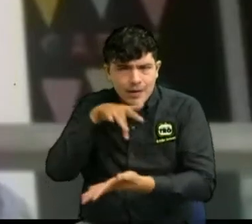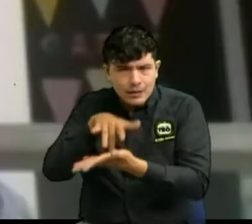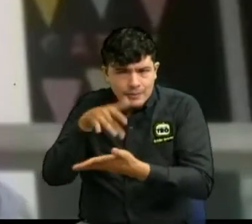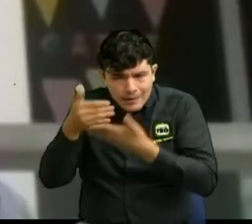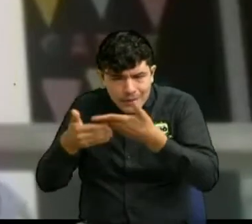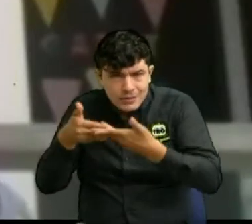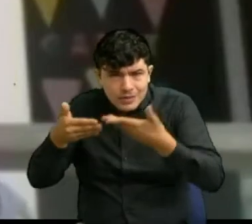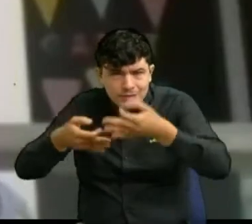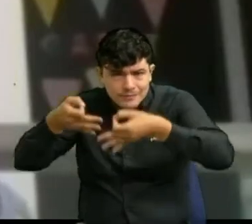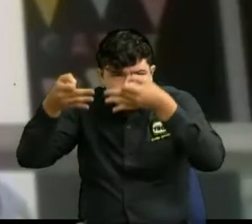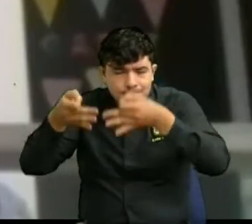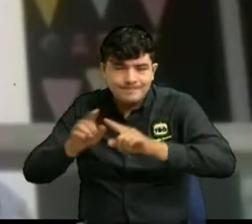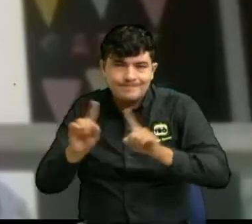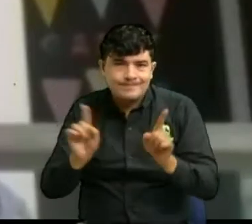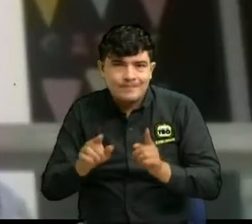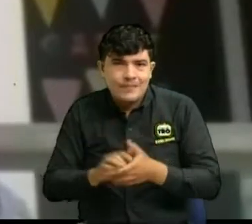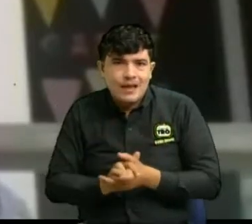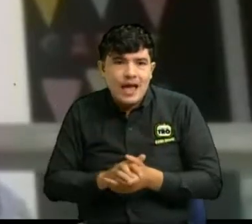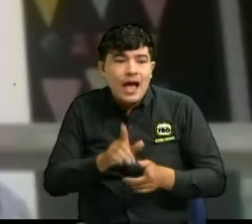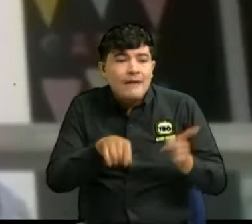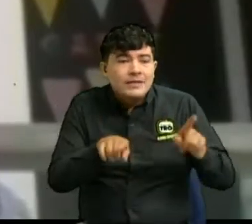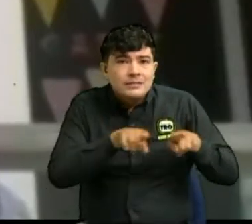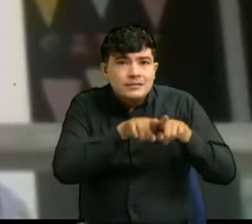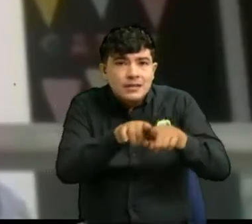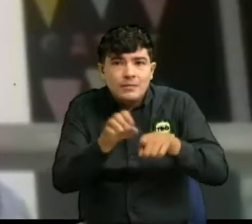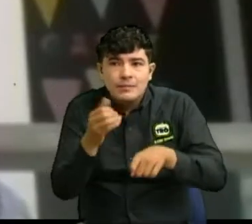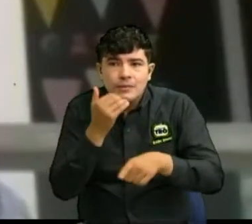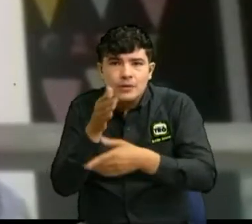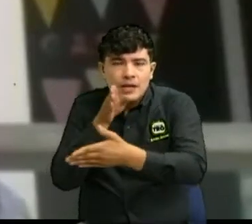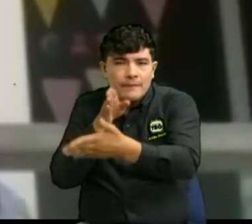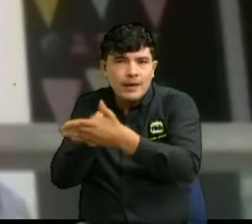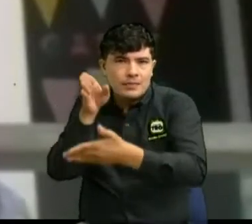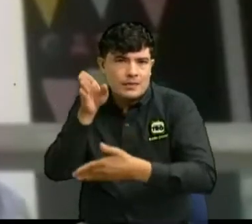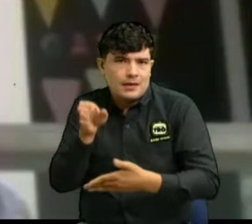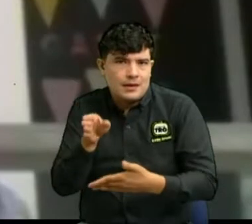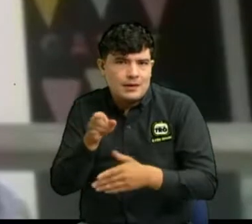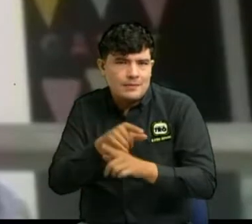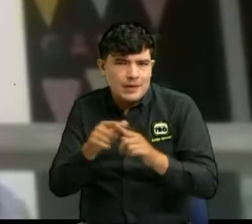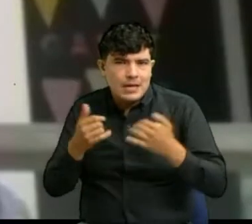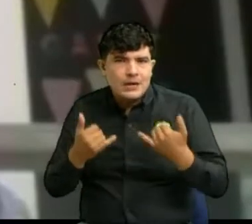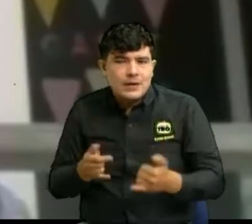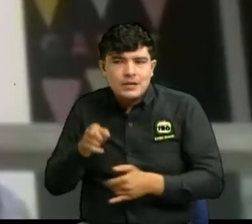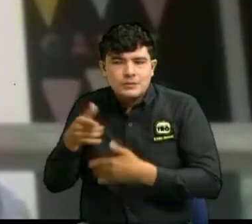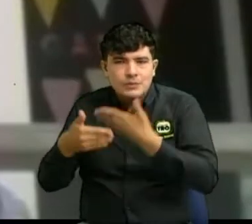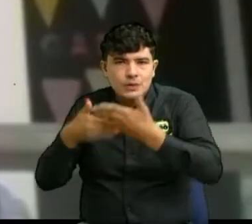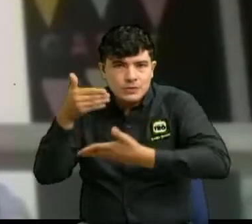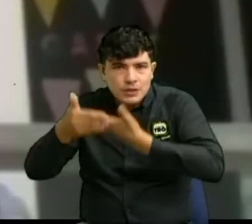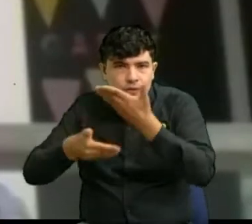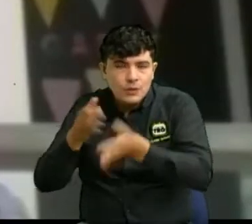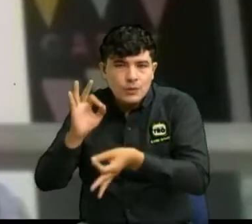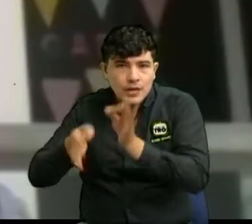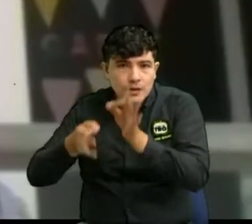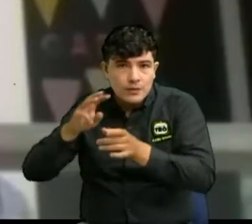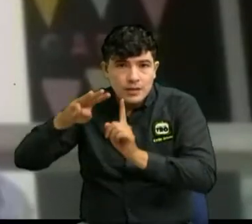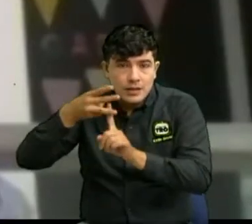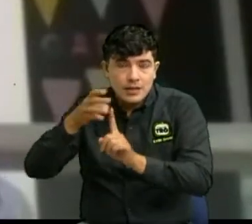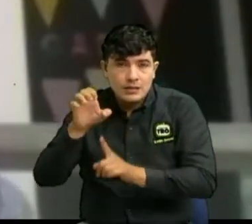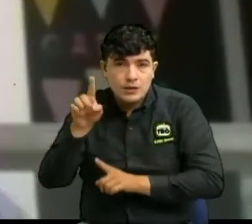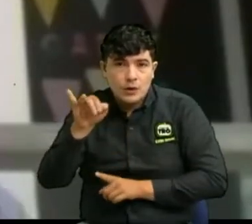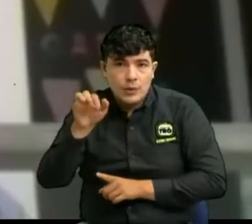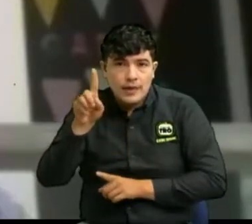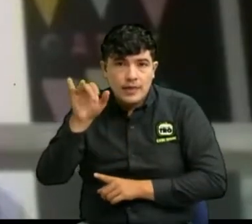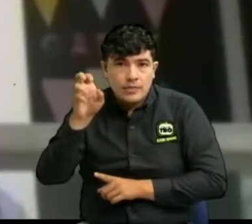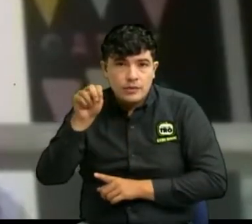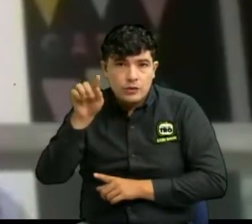corresponden. En algunos casos la vinculan como demandada. Y hay una figura jurídica que se llama tercero excludendum, que